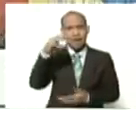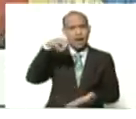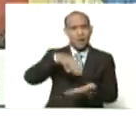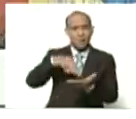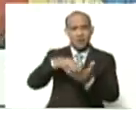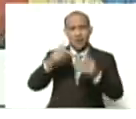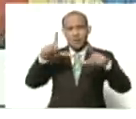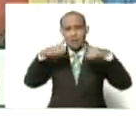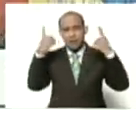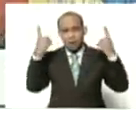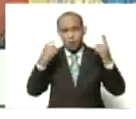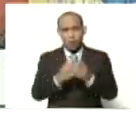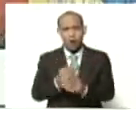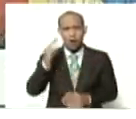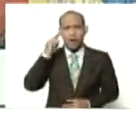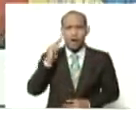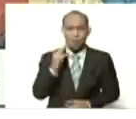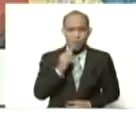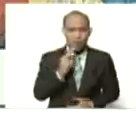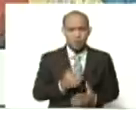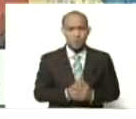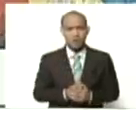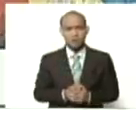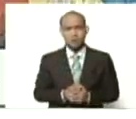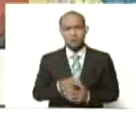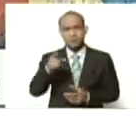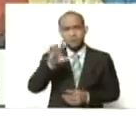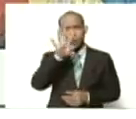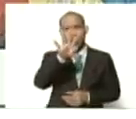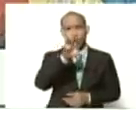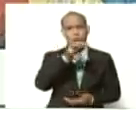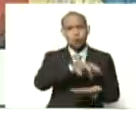La Guaira, Bolívar, por lo menos en esos cuatro